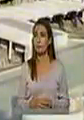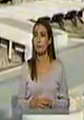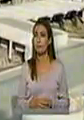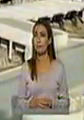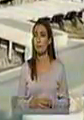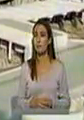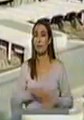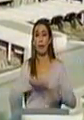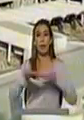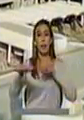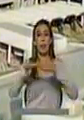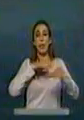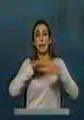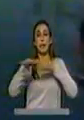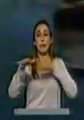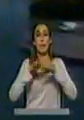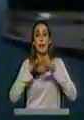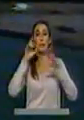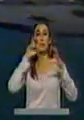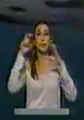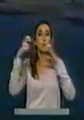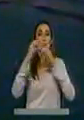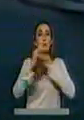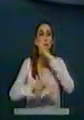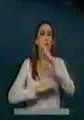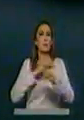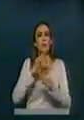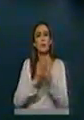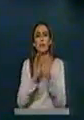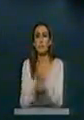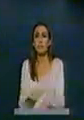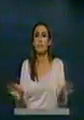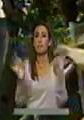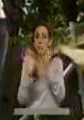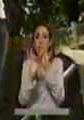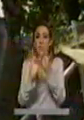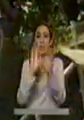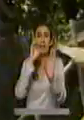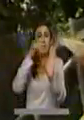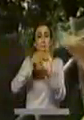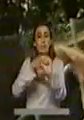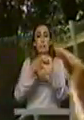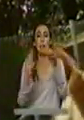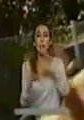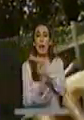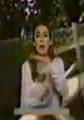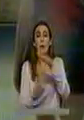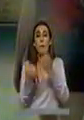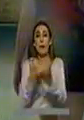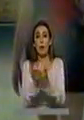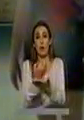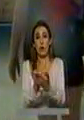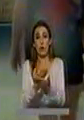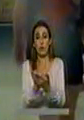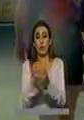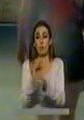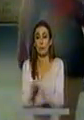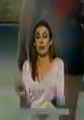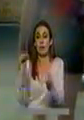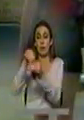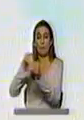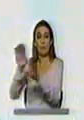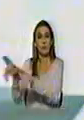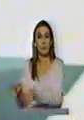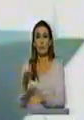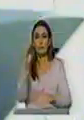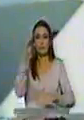La actividad turística a nivel mundial se ha convertido en un importante dinamizador económico, a tal punto que los montos recaudados son comparables con los ingresos